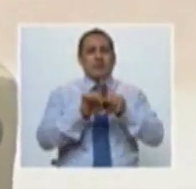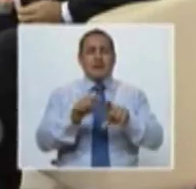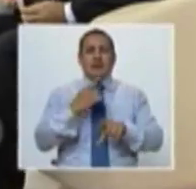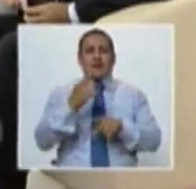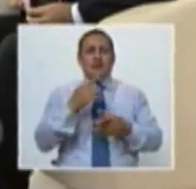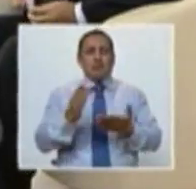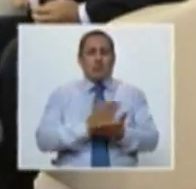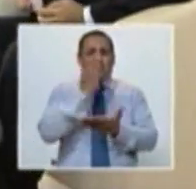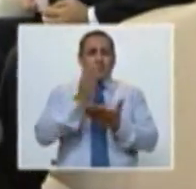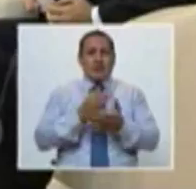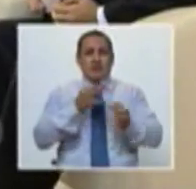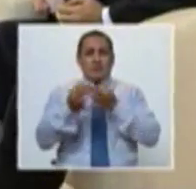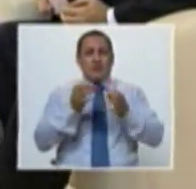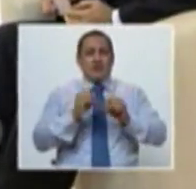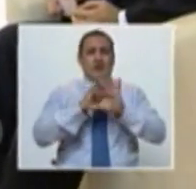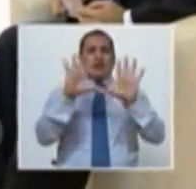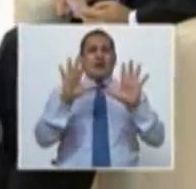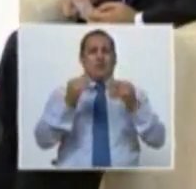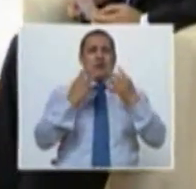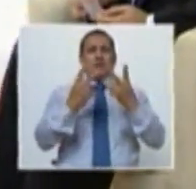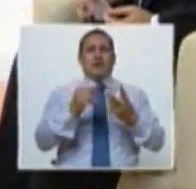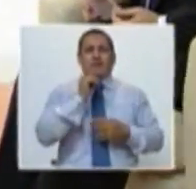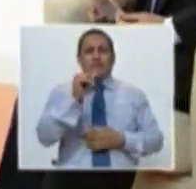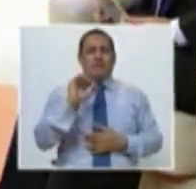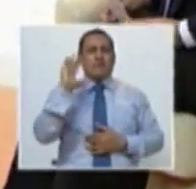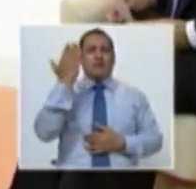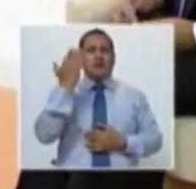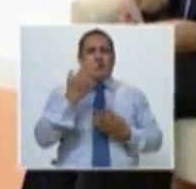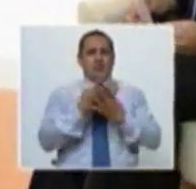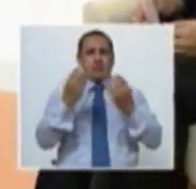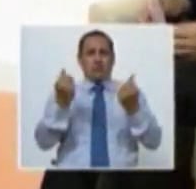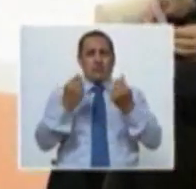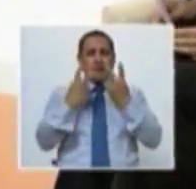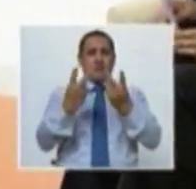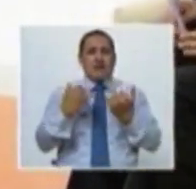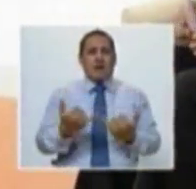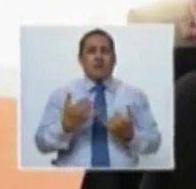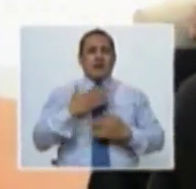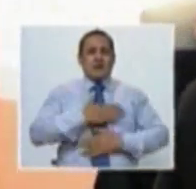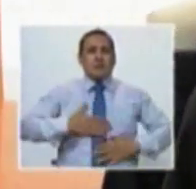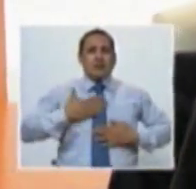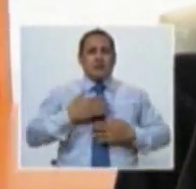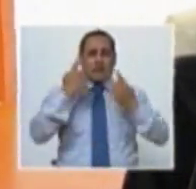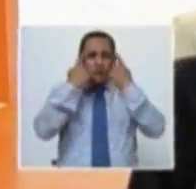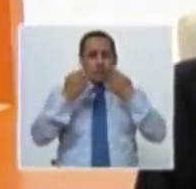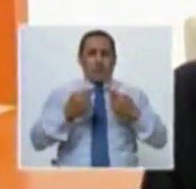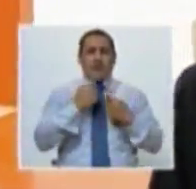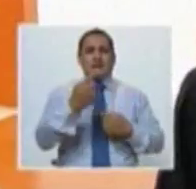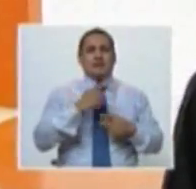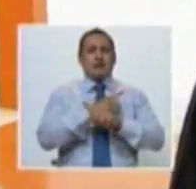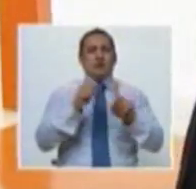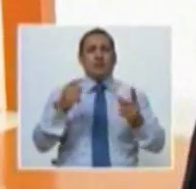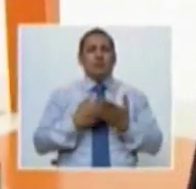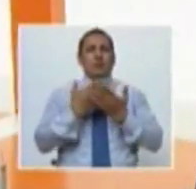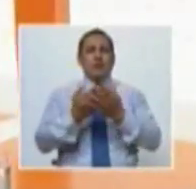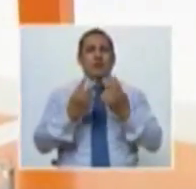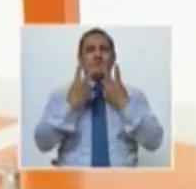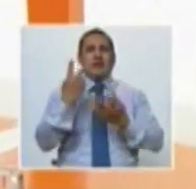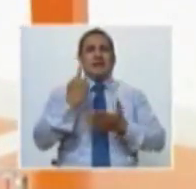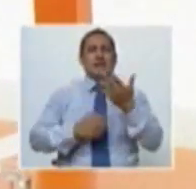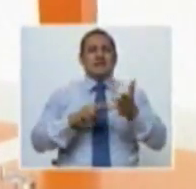queda indeterminado, y es el problema de la ausencia de la satisfacción del principio de tipicidad, es que no está especificado a qué